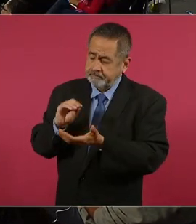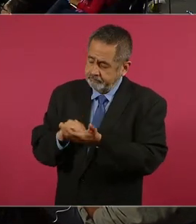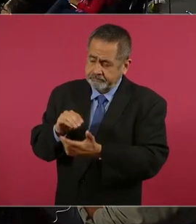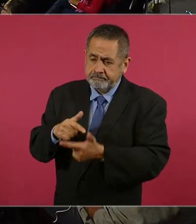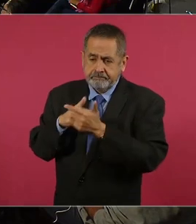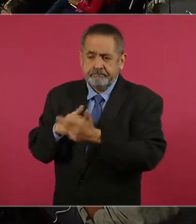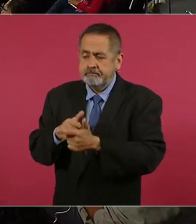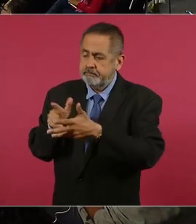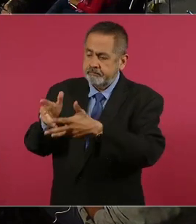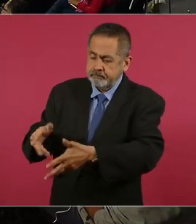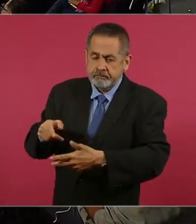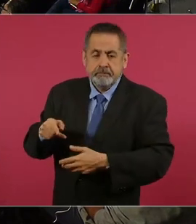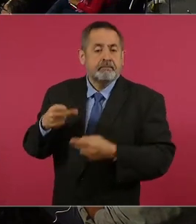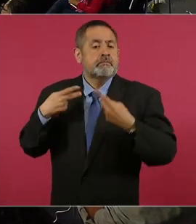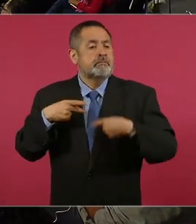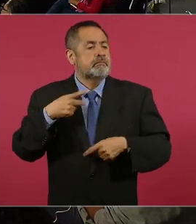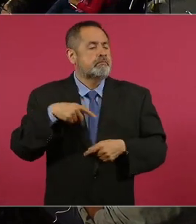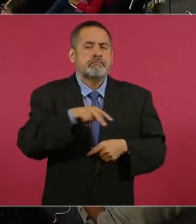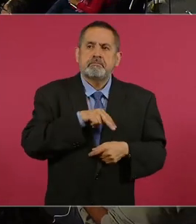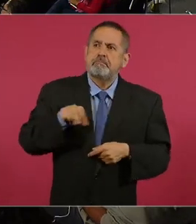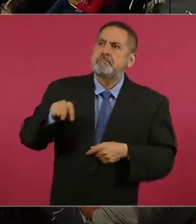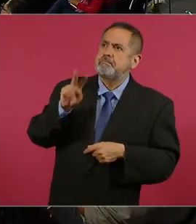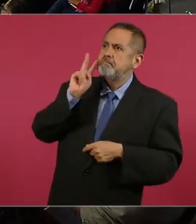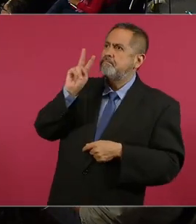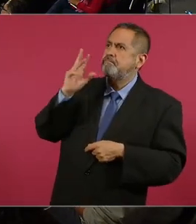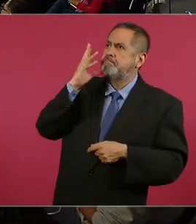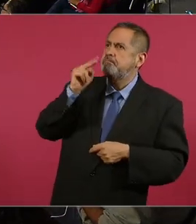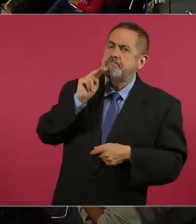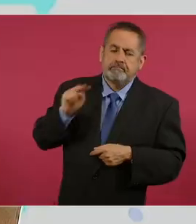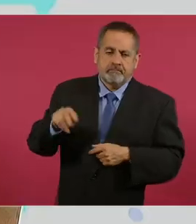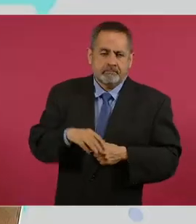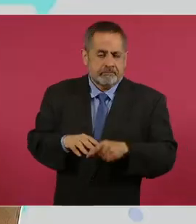los lugares para que la gente los aprecie. Recuperamos